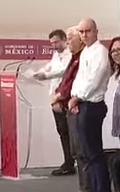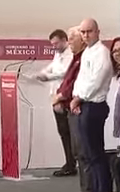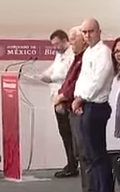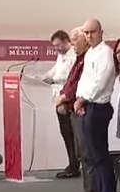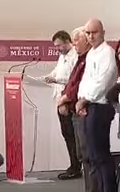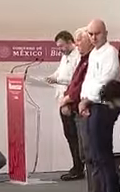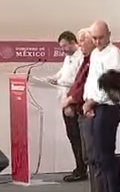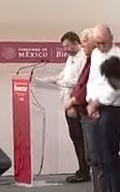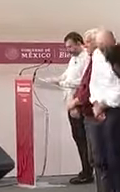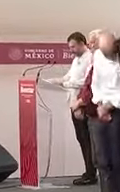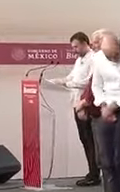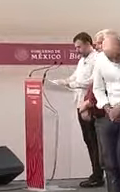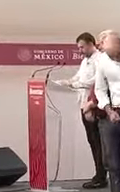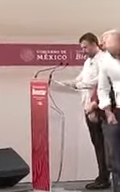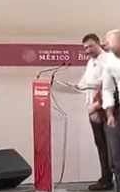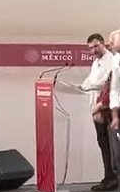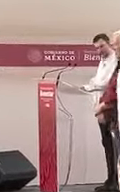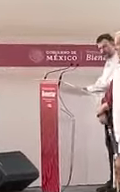López Obrador